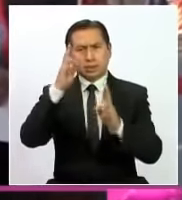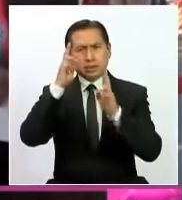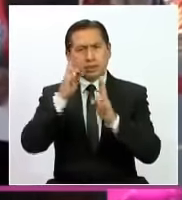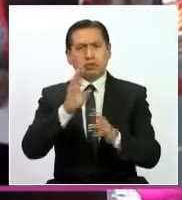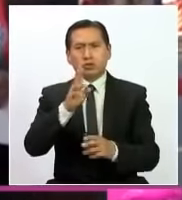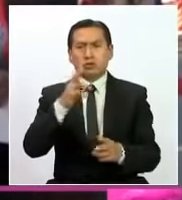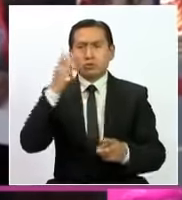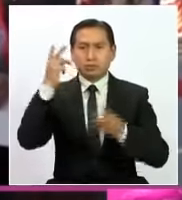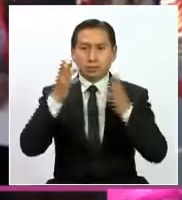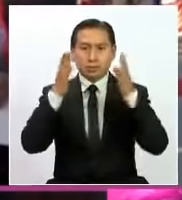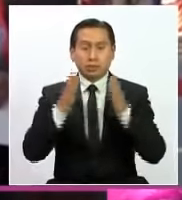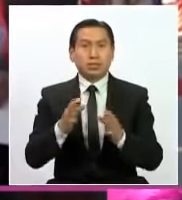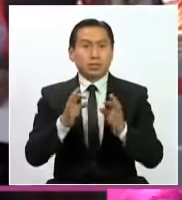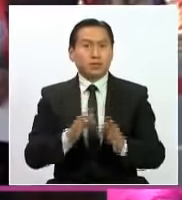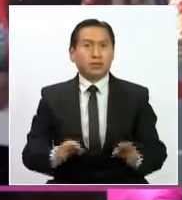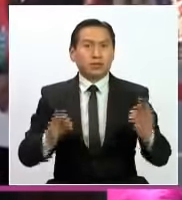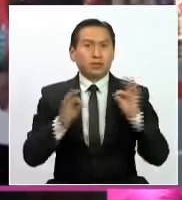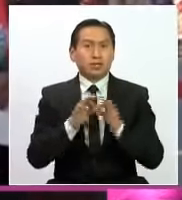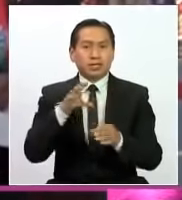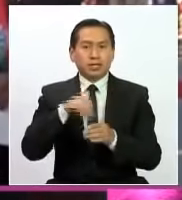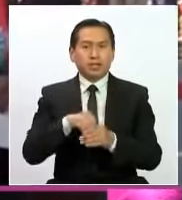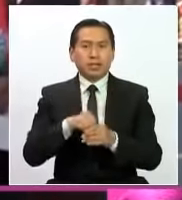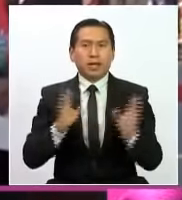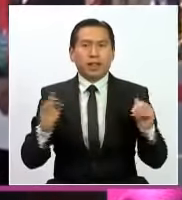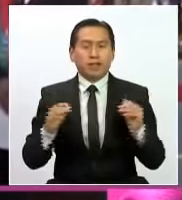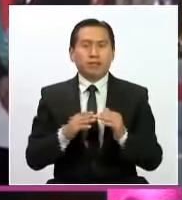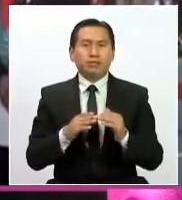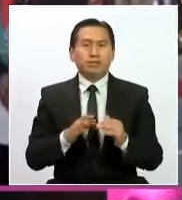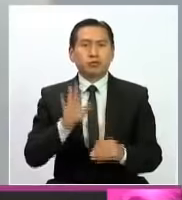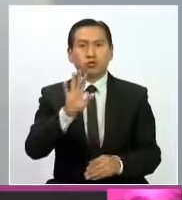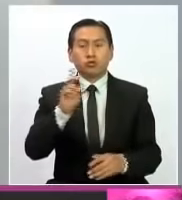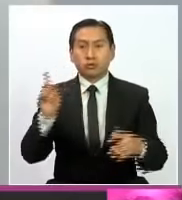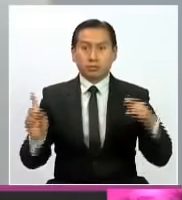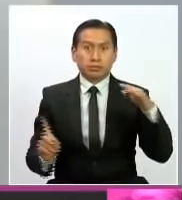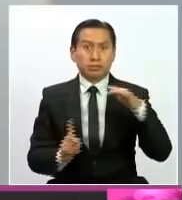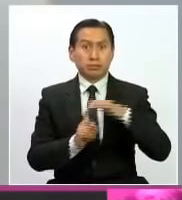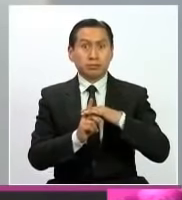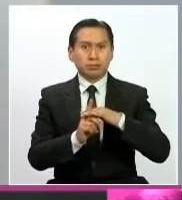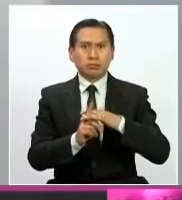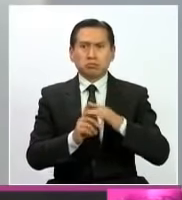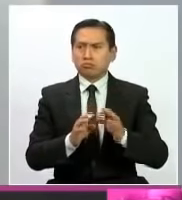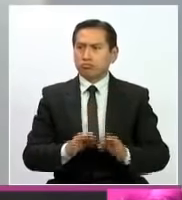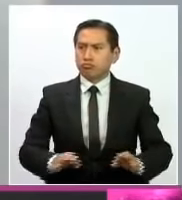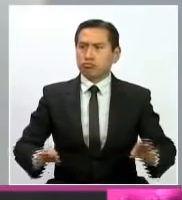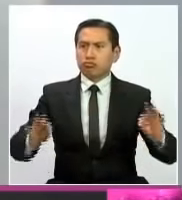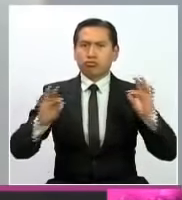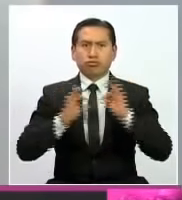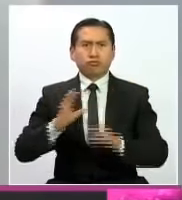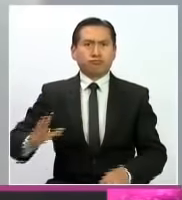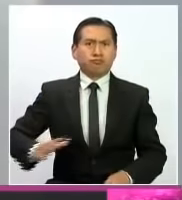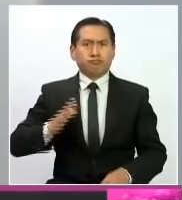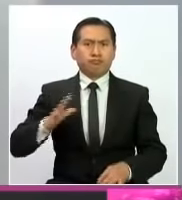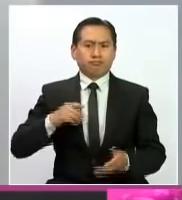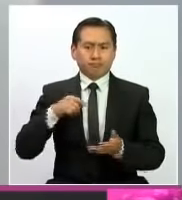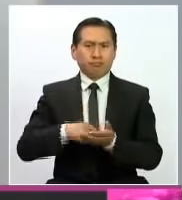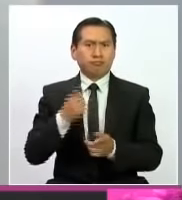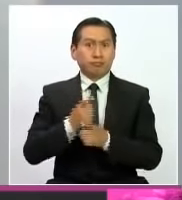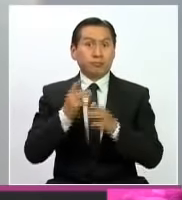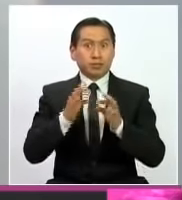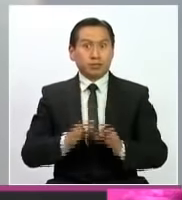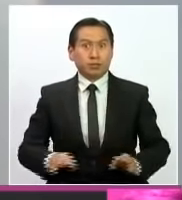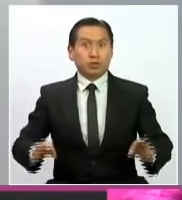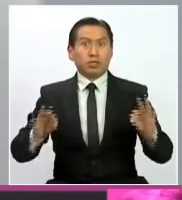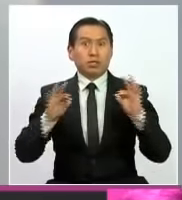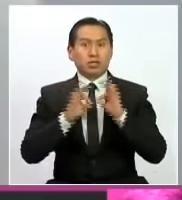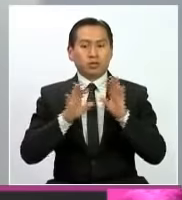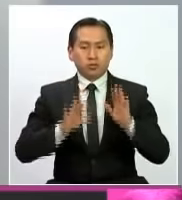huésped ilustre de nuestra ciudad. Su presencia realmente realza estos actos históricos para